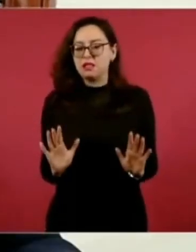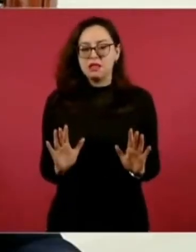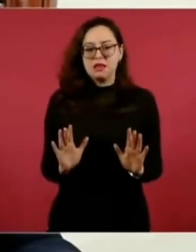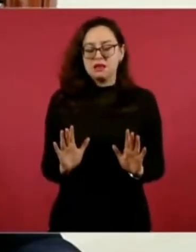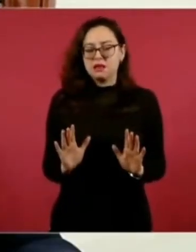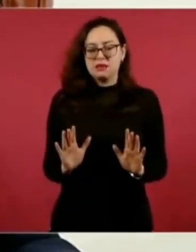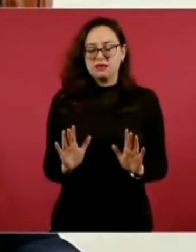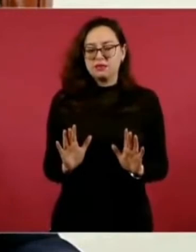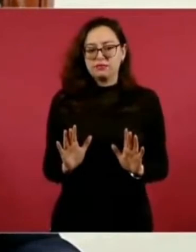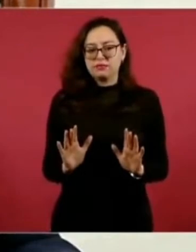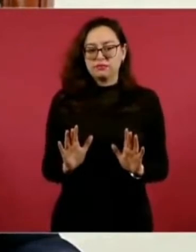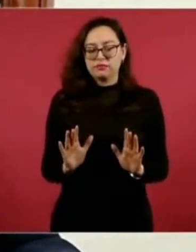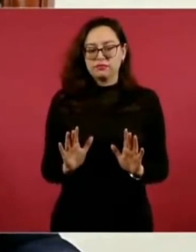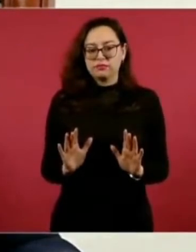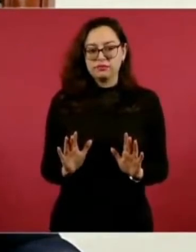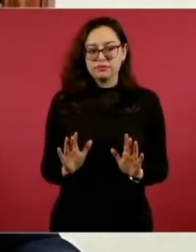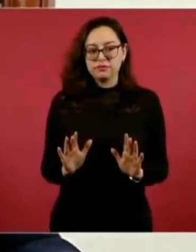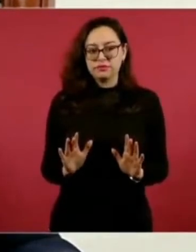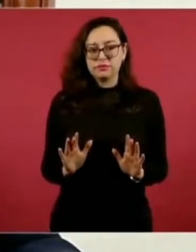para